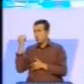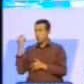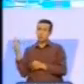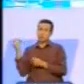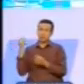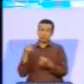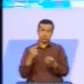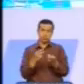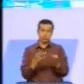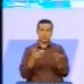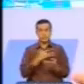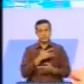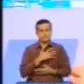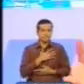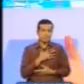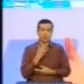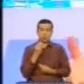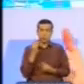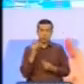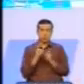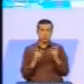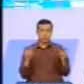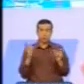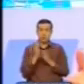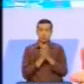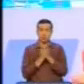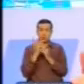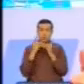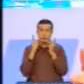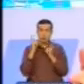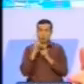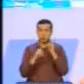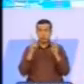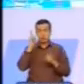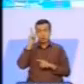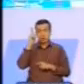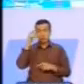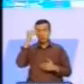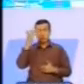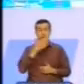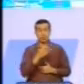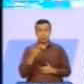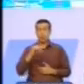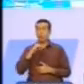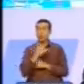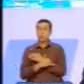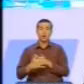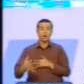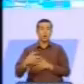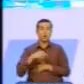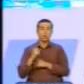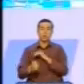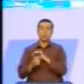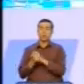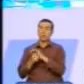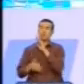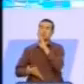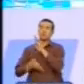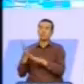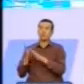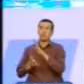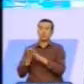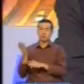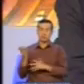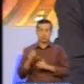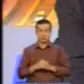este rato, infelizmente, de varios servidores públicos y líderes políticos se encuentran fuera del Ecuador, pese a que han sido generados